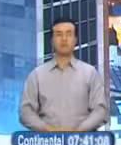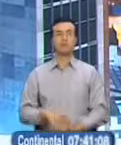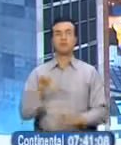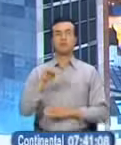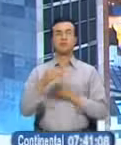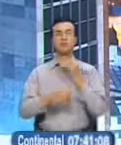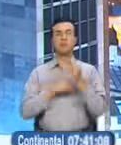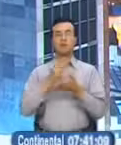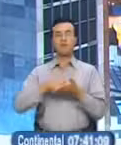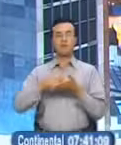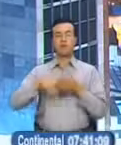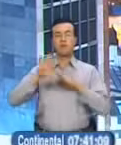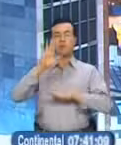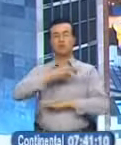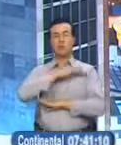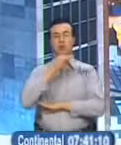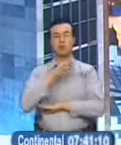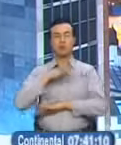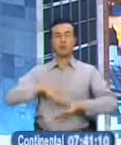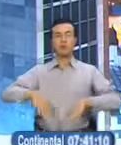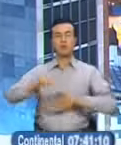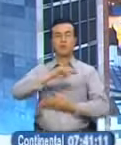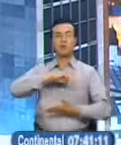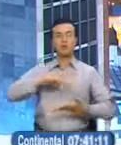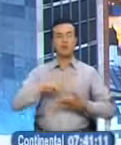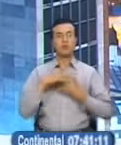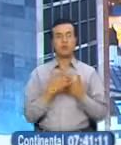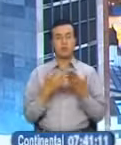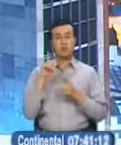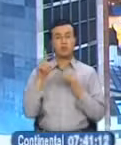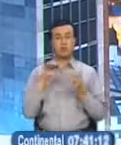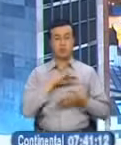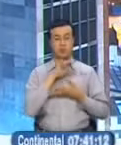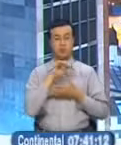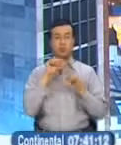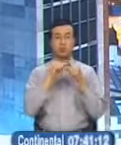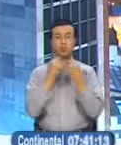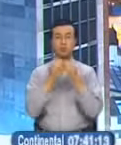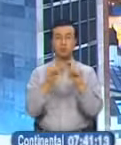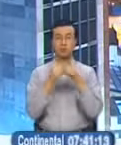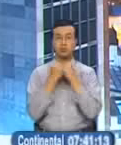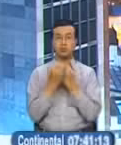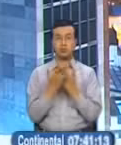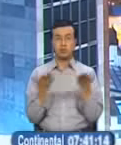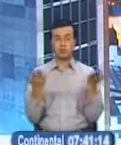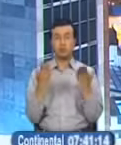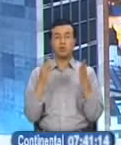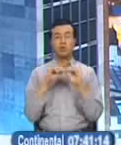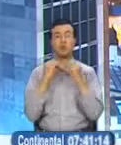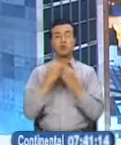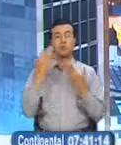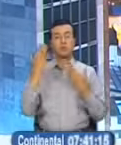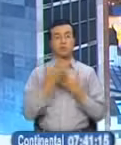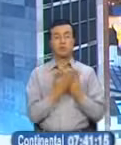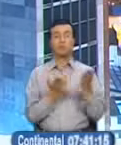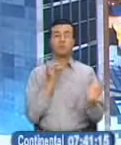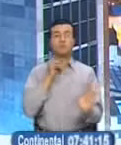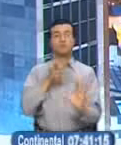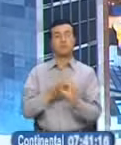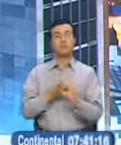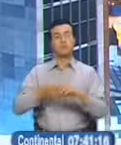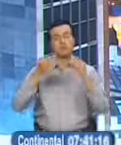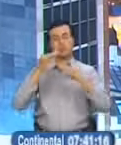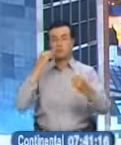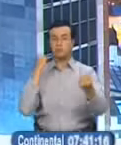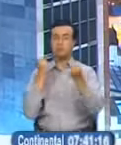se realizó la firma del pacto ético en la sede provincial de Manabí. Aquí varios representantes de grupos sociales y movimientos políticos estuvieron presentes para